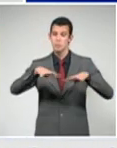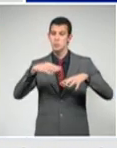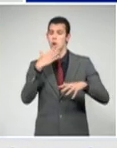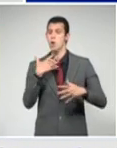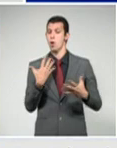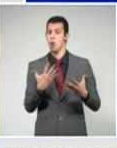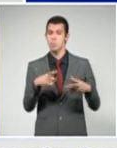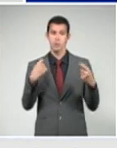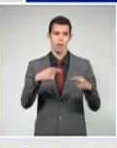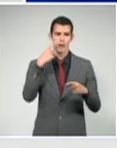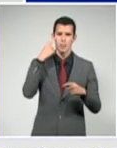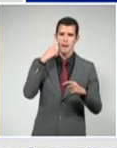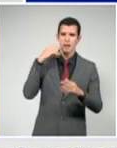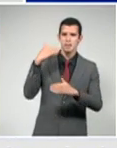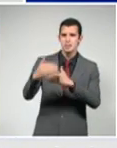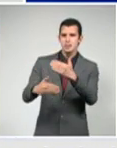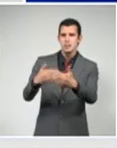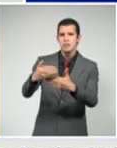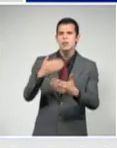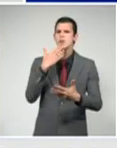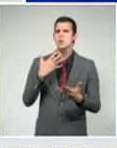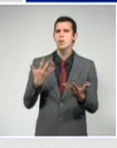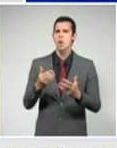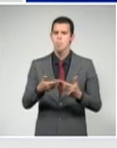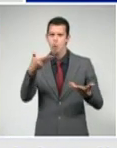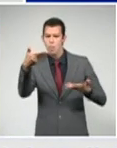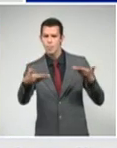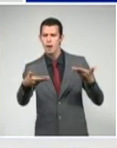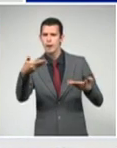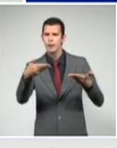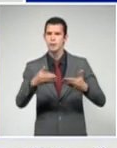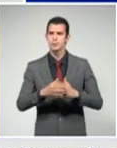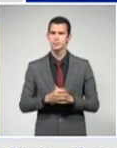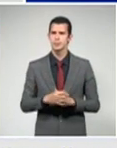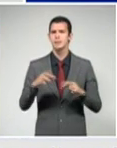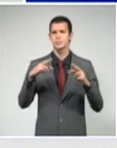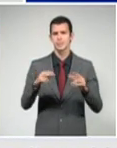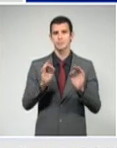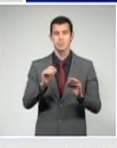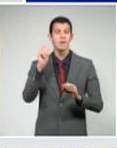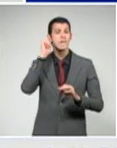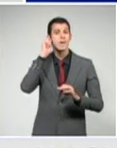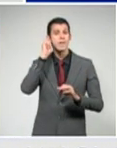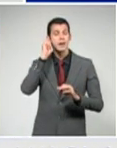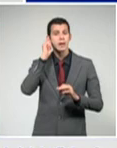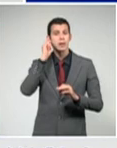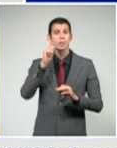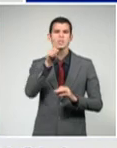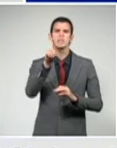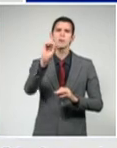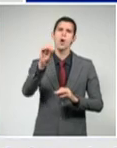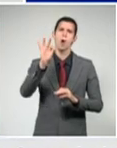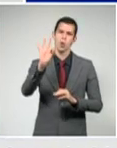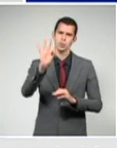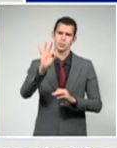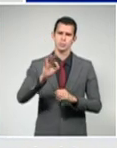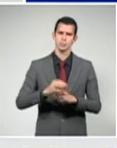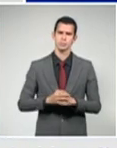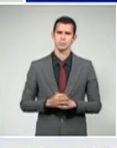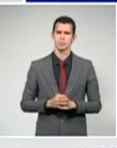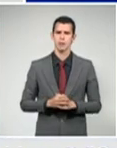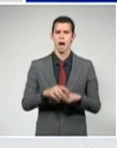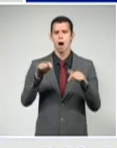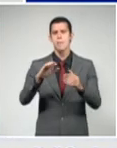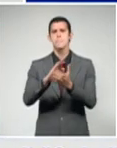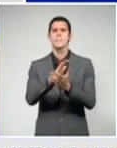país. Reitero, 70 fallecidos, en febrero fueron 108. Como ustedes pueden